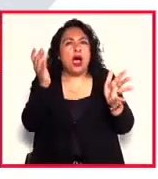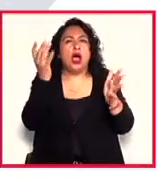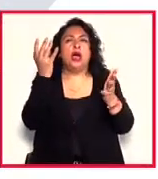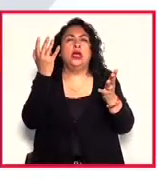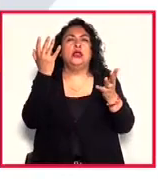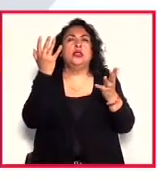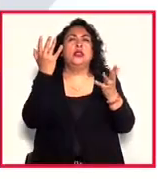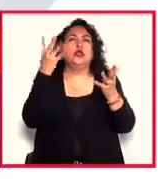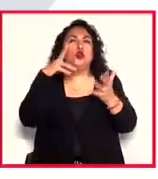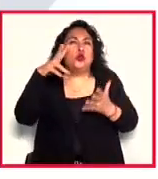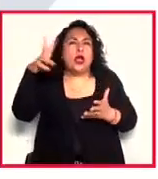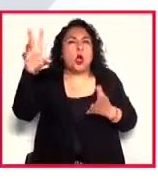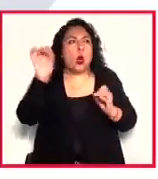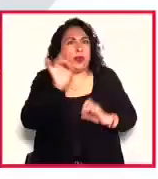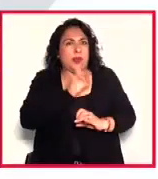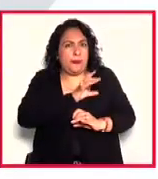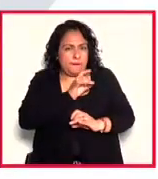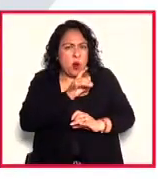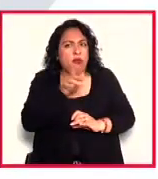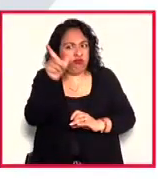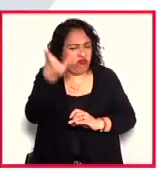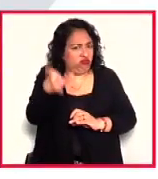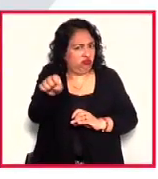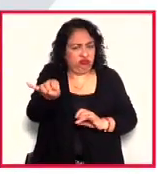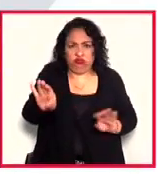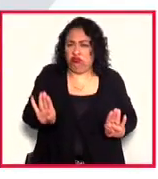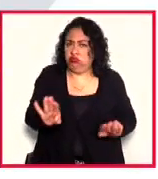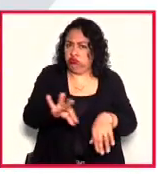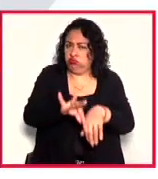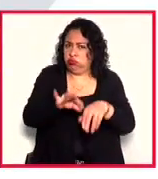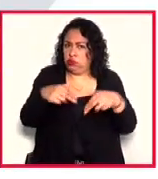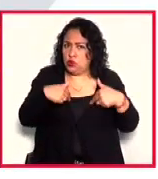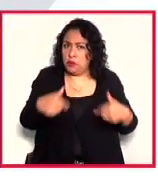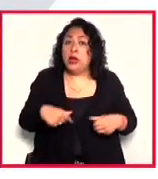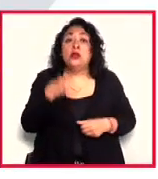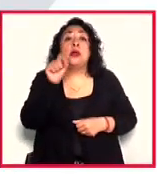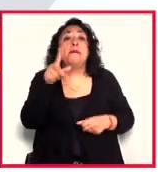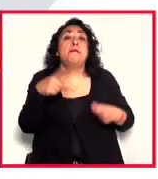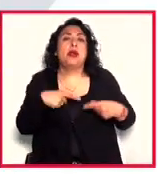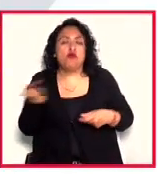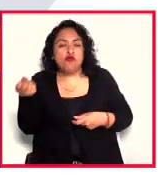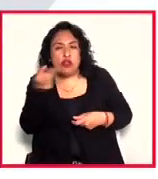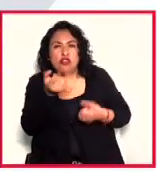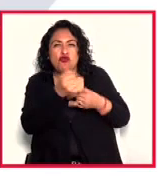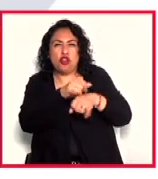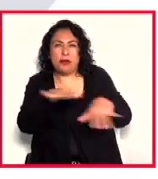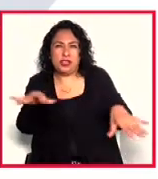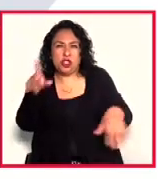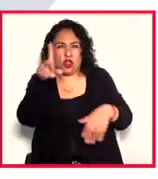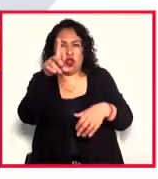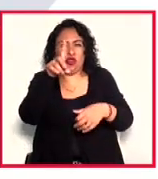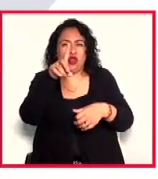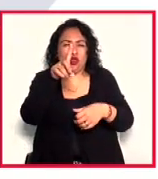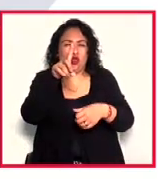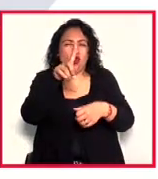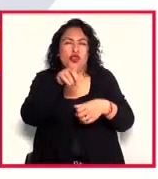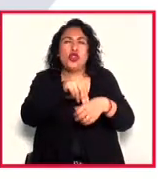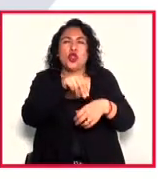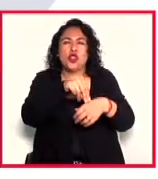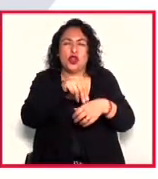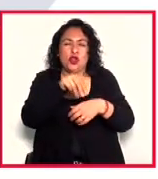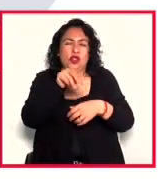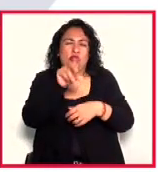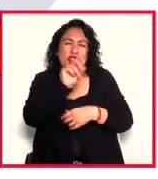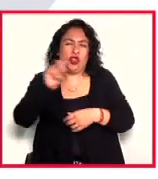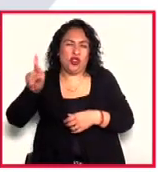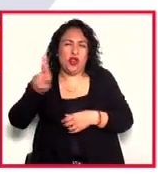pero también con temores. También hubo gente que nos aportó datos. La doctora Alicia de los Ríos nos dijo: oigan, yo